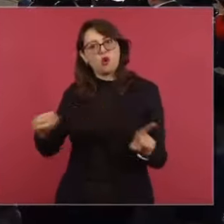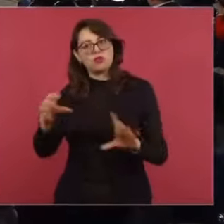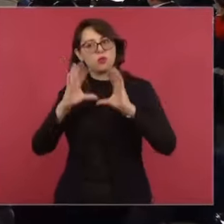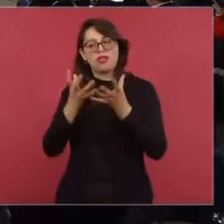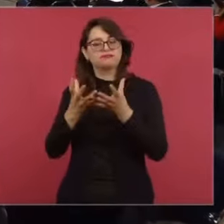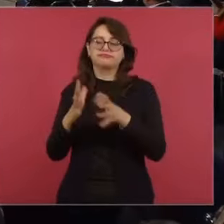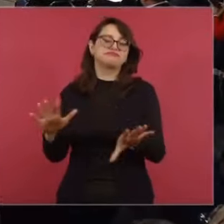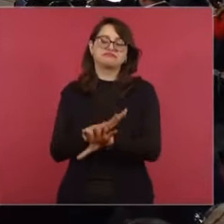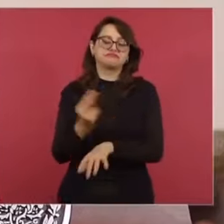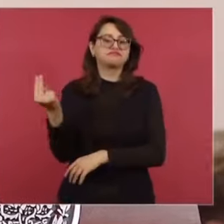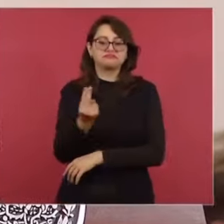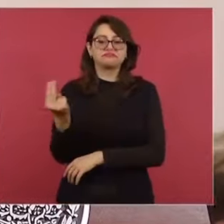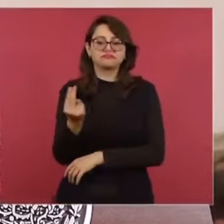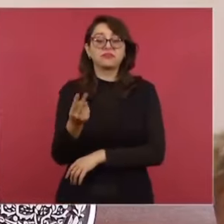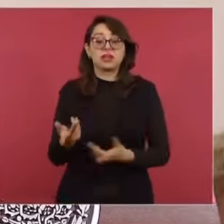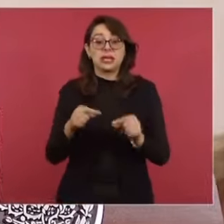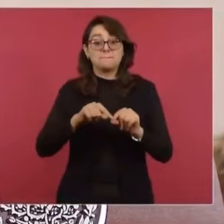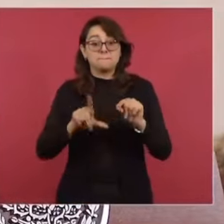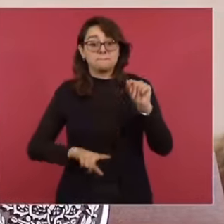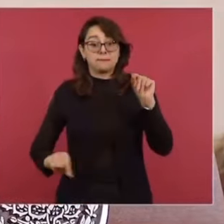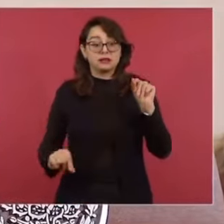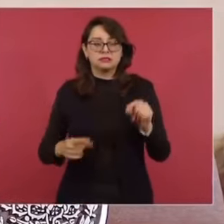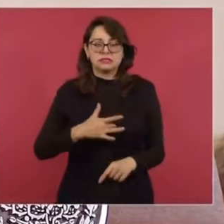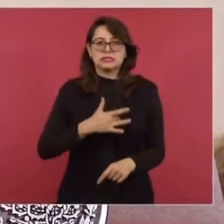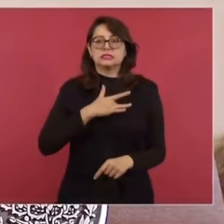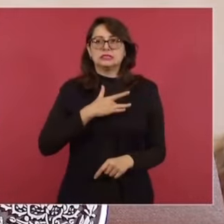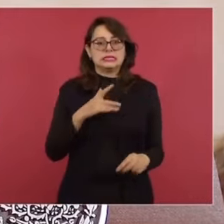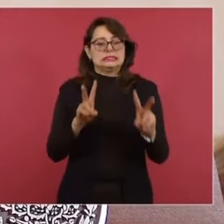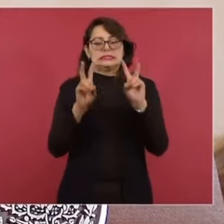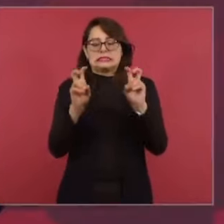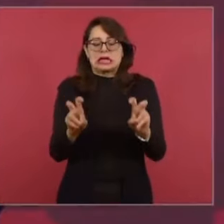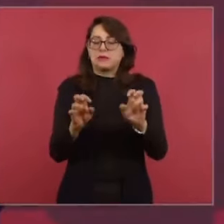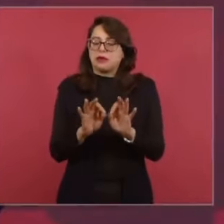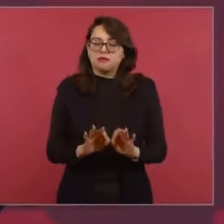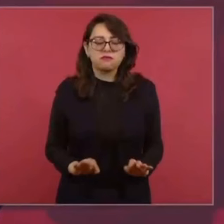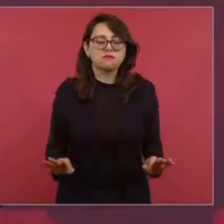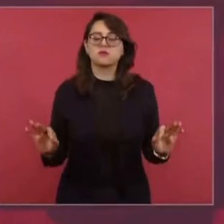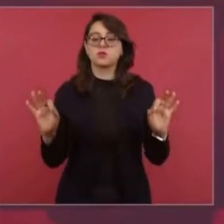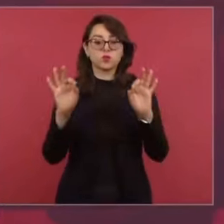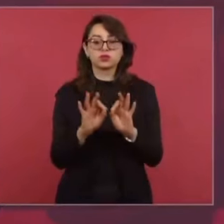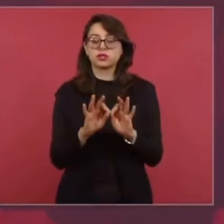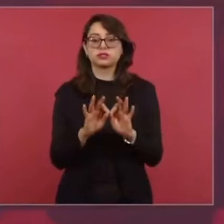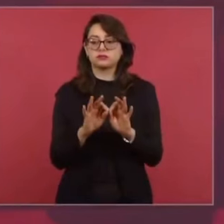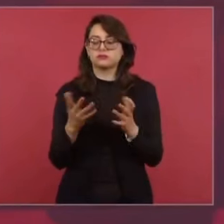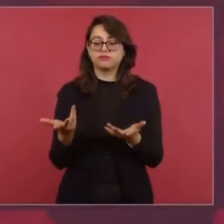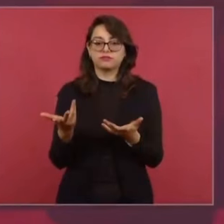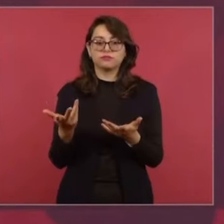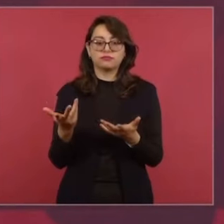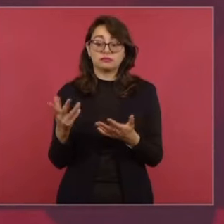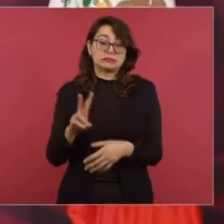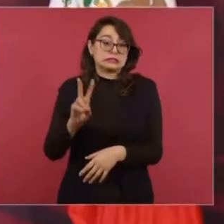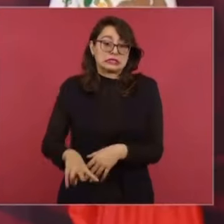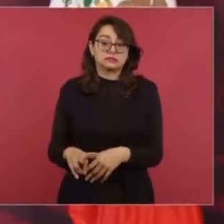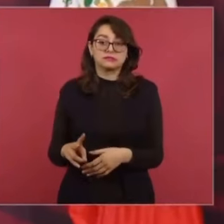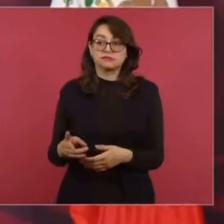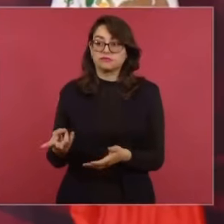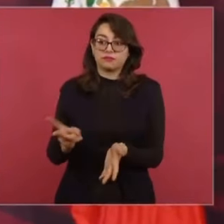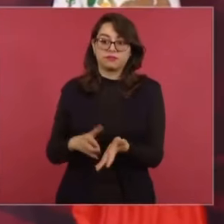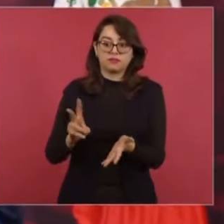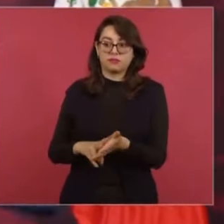humanitarias. Y en el caso nuestro, nos importa mucho, por eso fue muy significativo este encuentro,